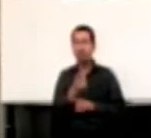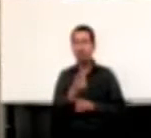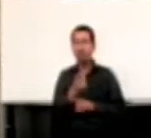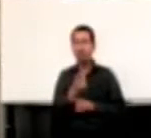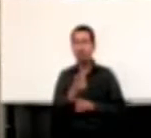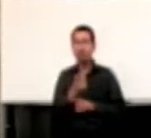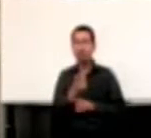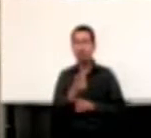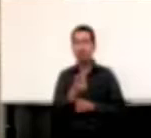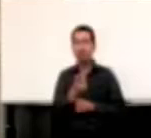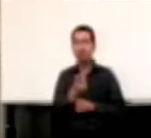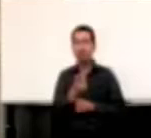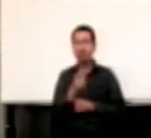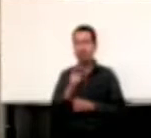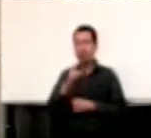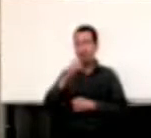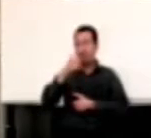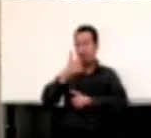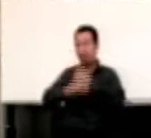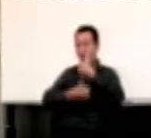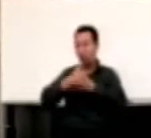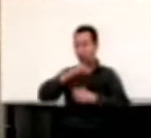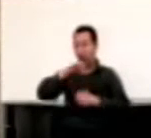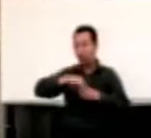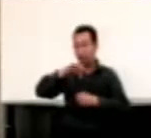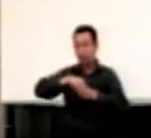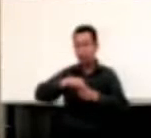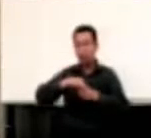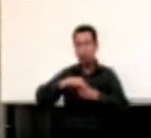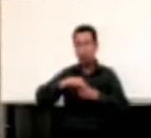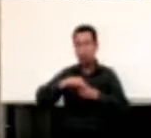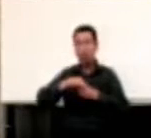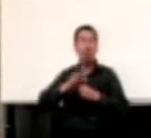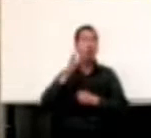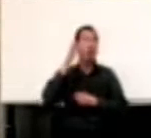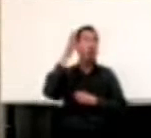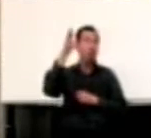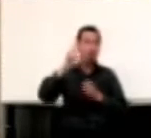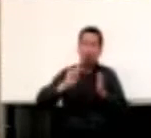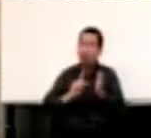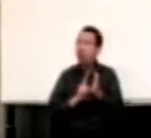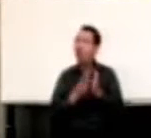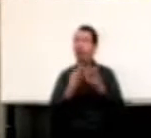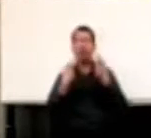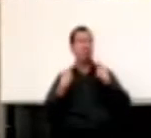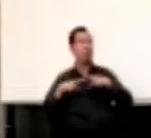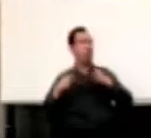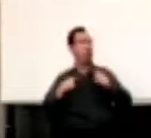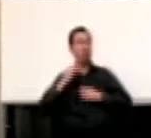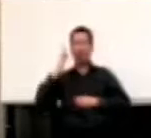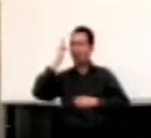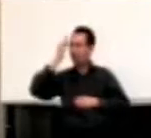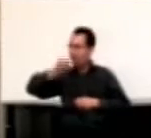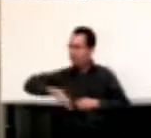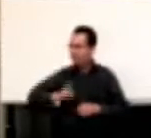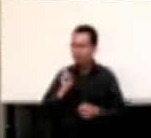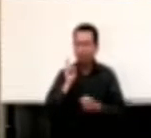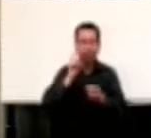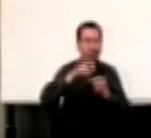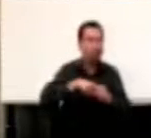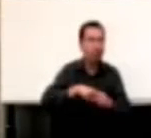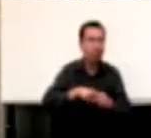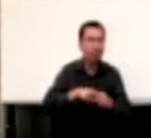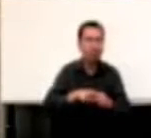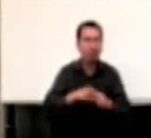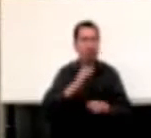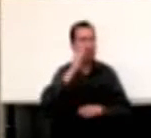se creía entonces que la democracia iba a traer la confianza, no la normatividad, que nada más era lo